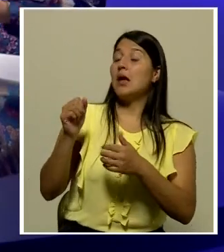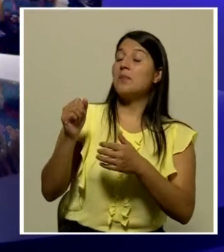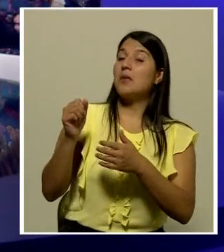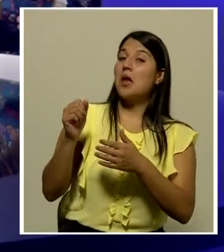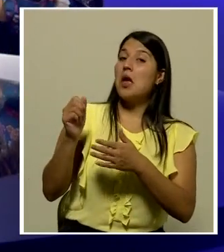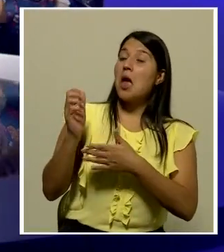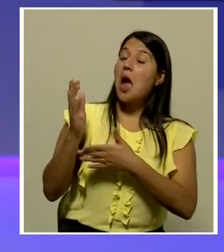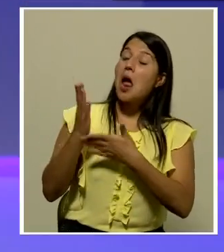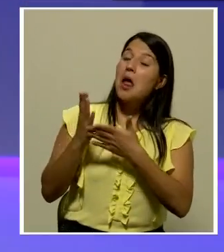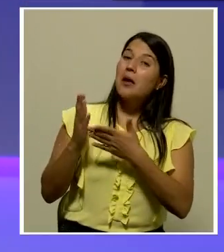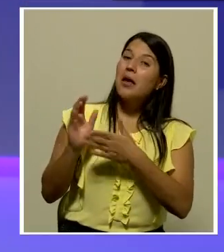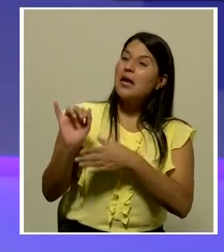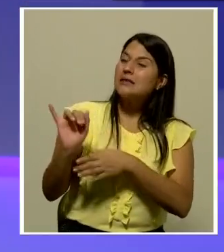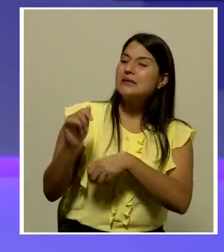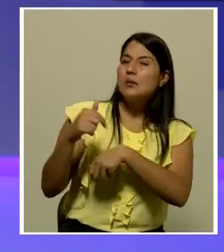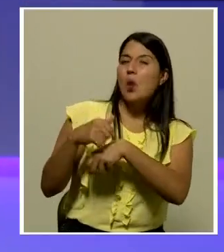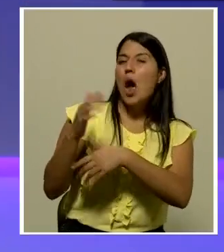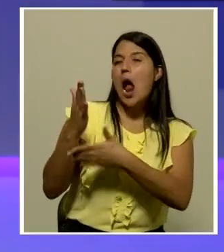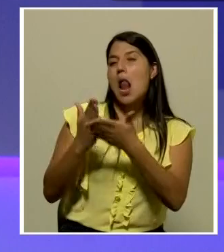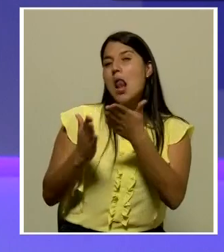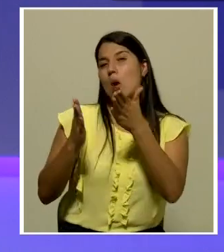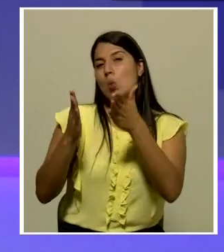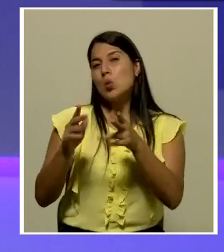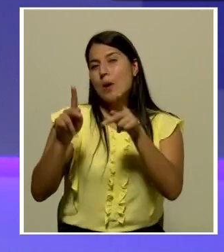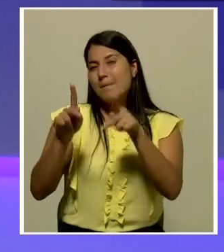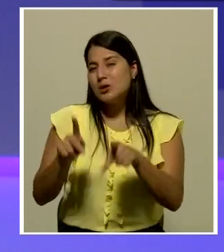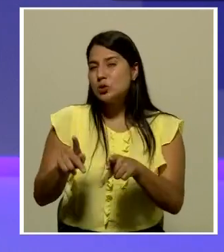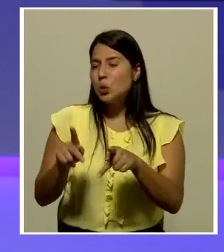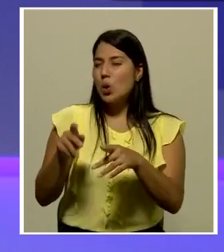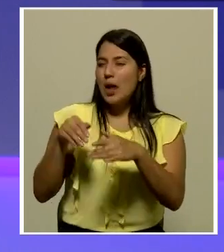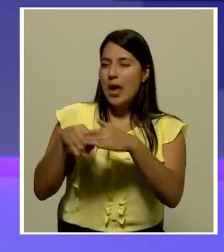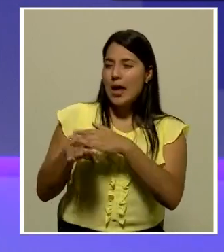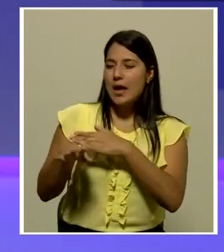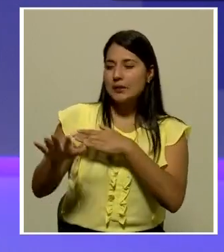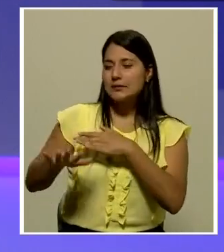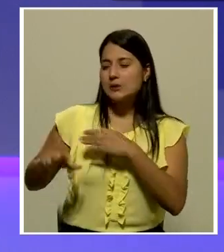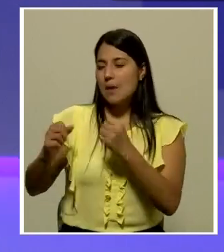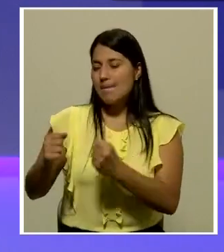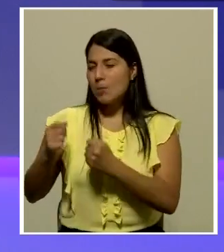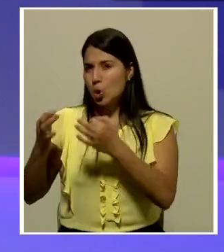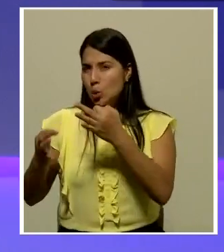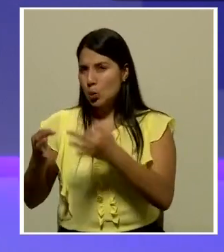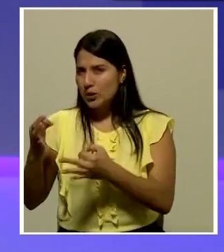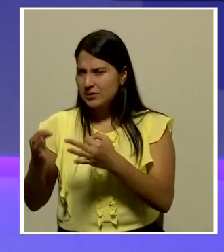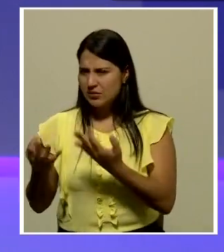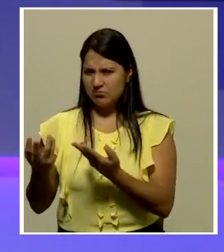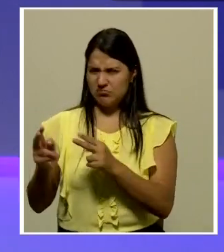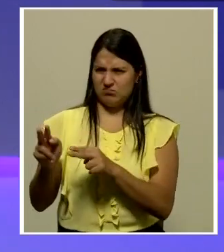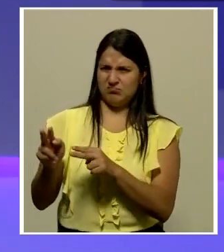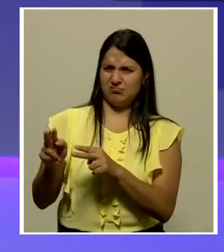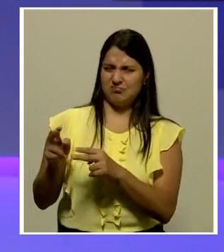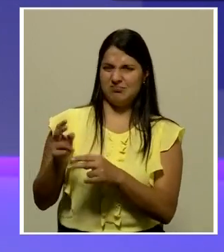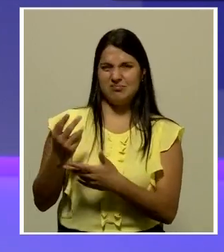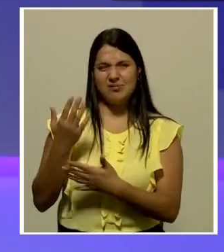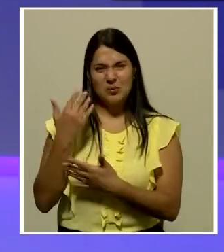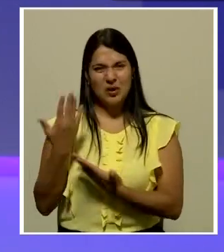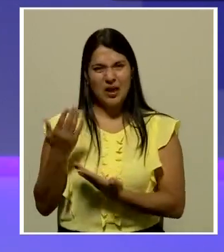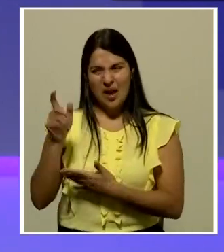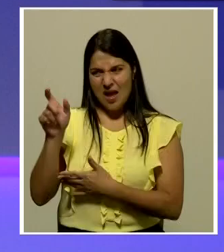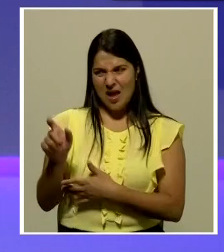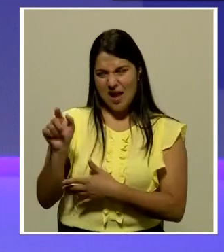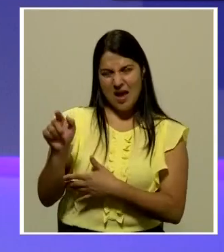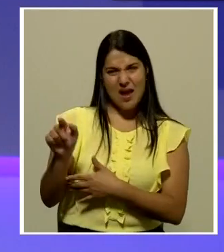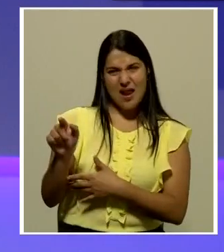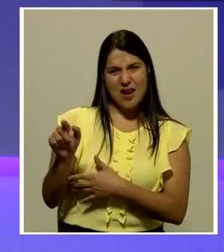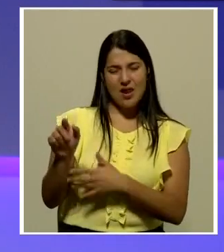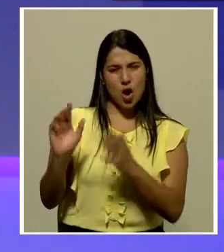del ámbito judicial, del ámbito en general jurídico, mencionaban esto, que llamaba la atención que él, a diferencia tal